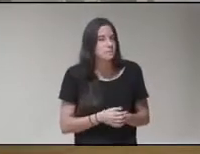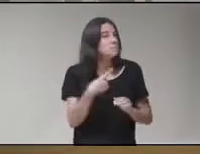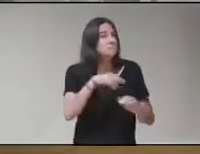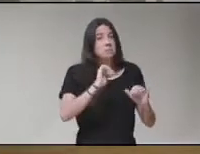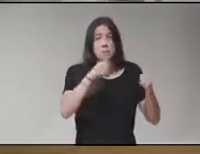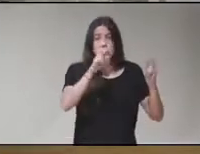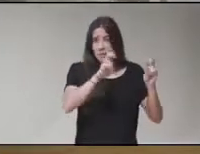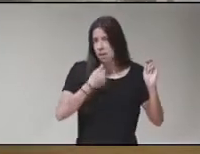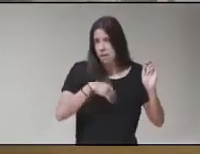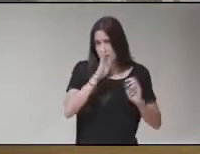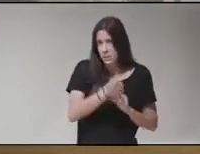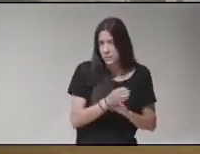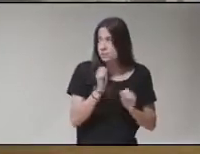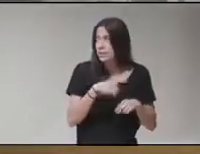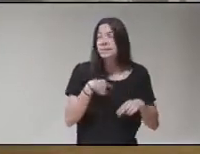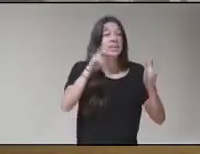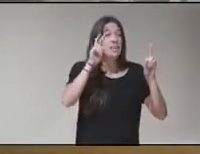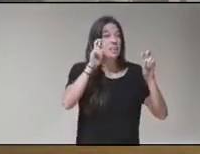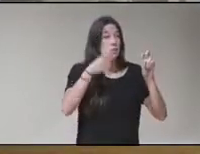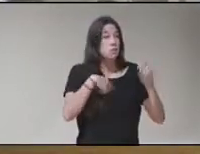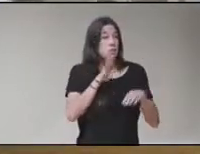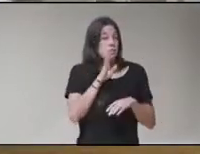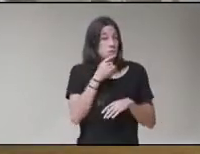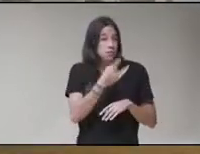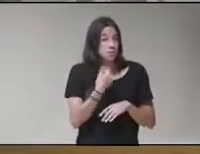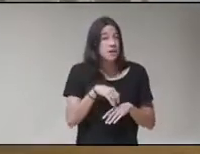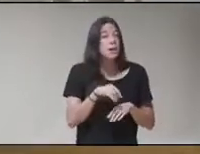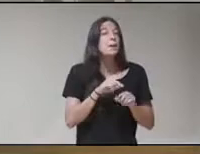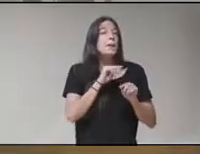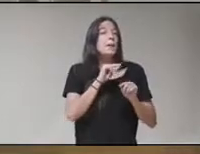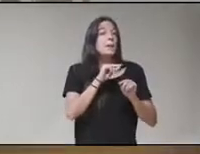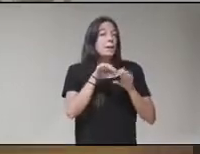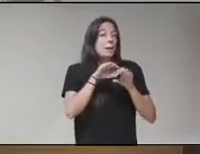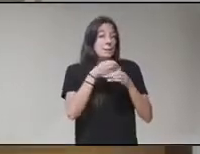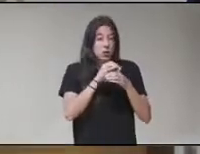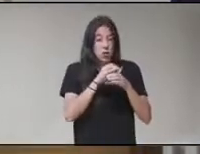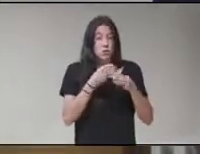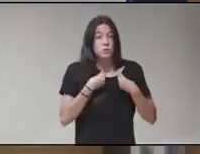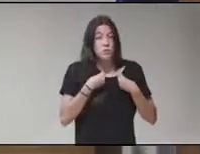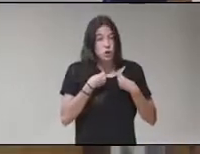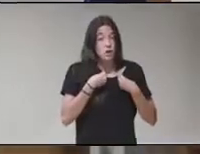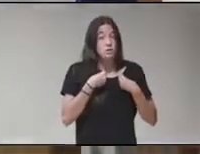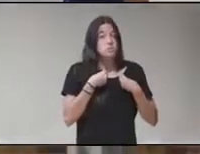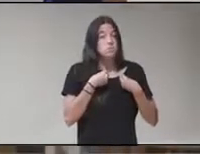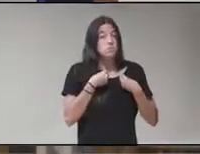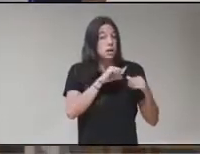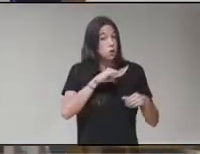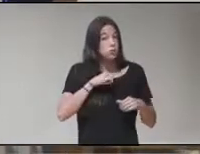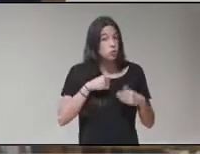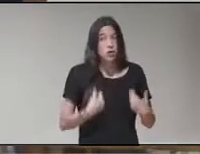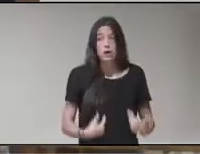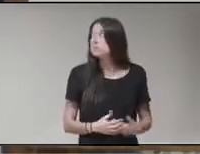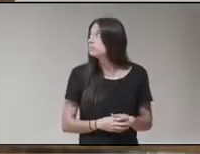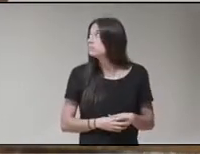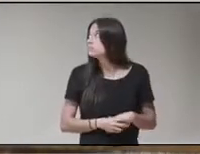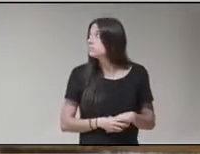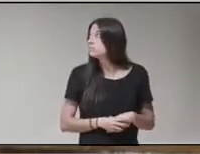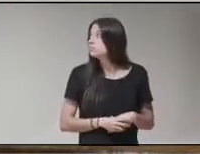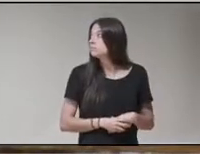tema. El título ya lo dijimos, microbiota autóctona, y el tema va a... ¿Por qué no va?